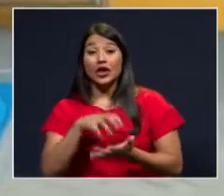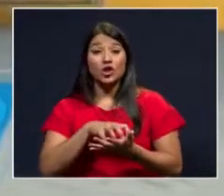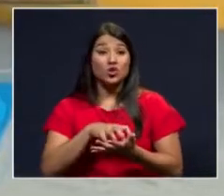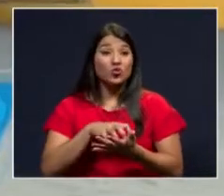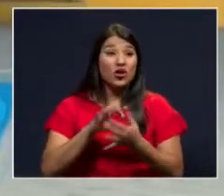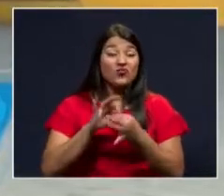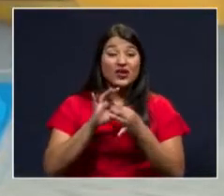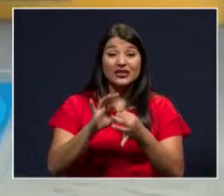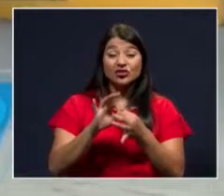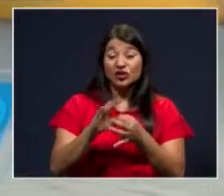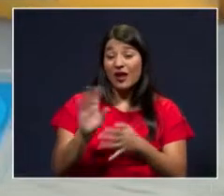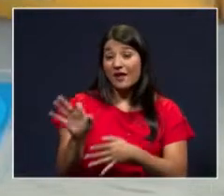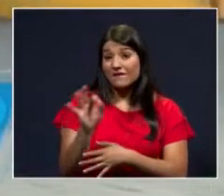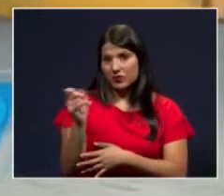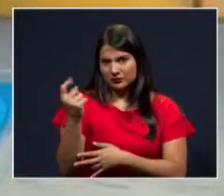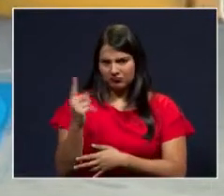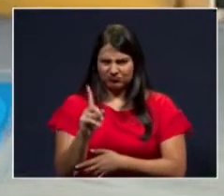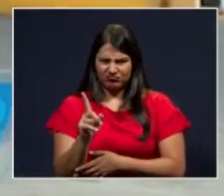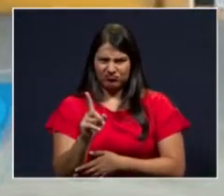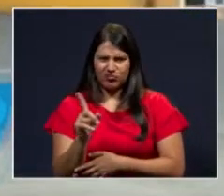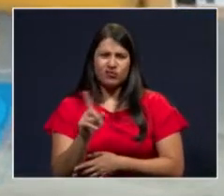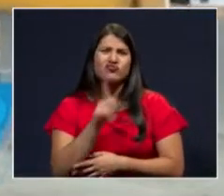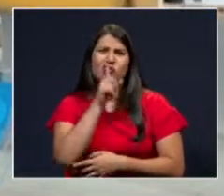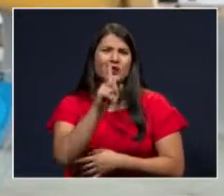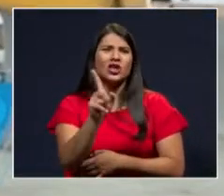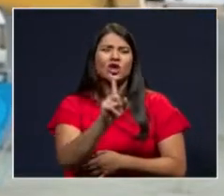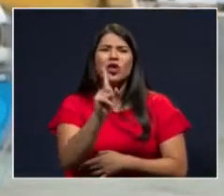la interpretación, que no debe existir porque los contratos son